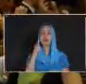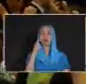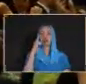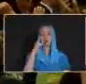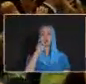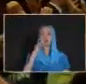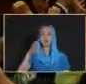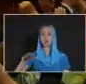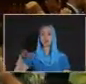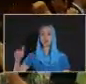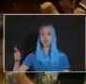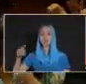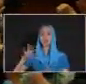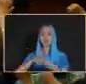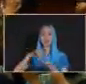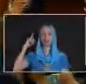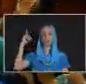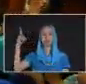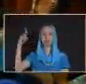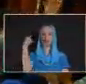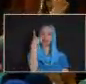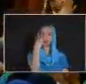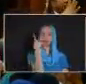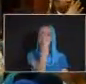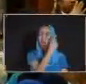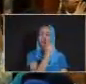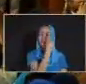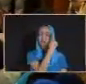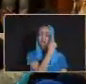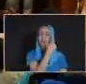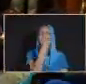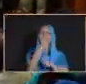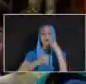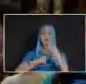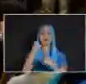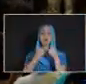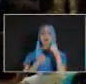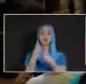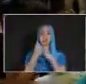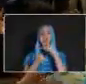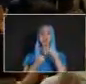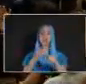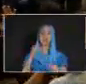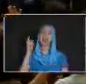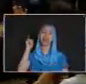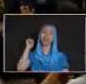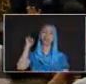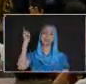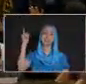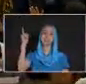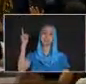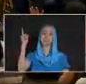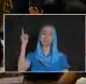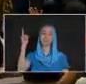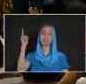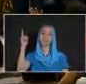como a la niña de tus ojos. Correré a